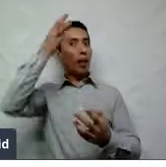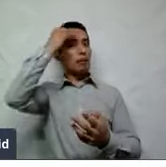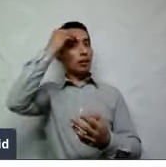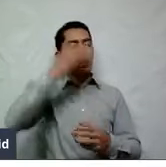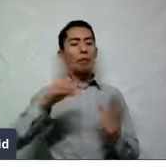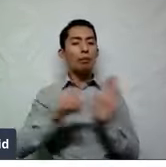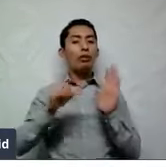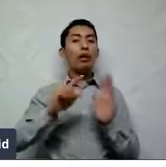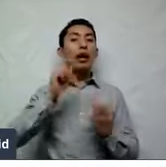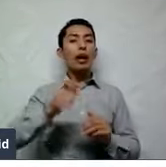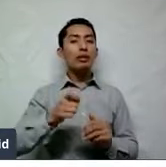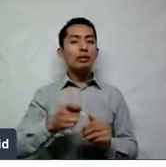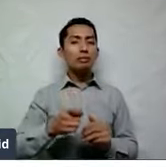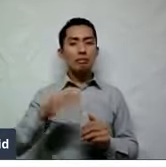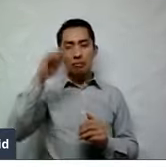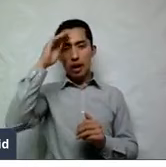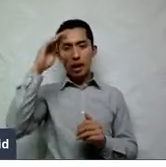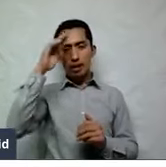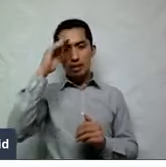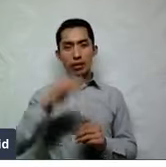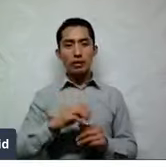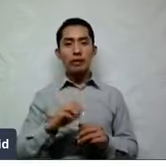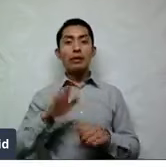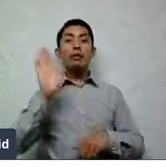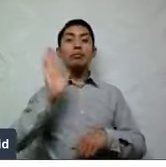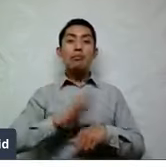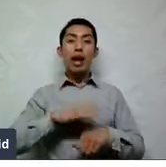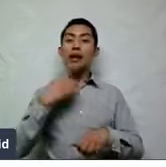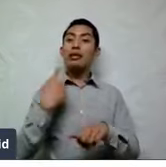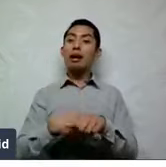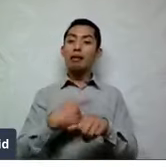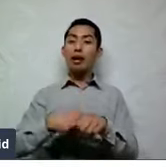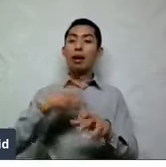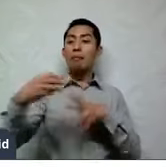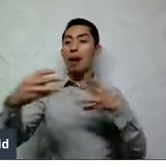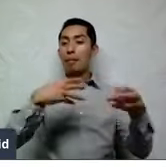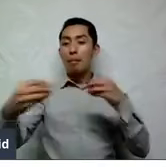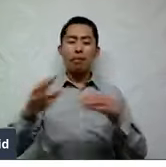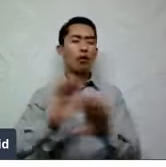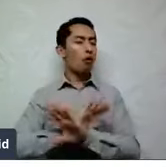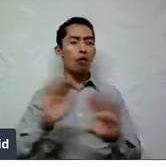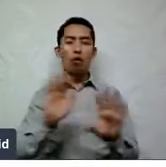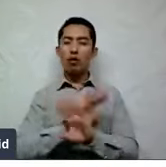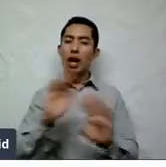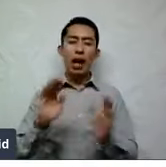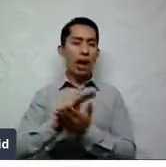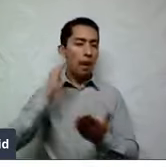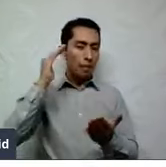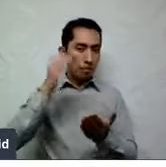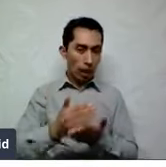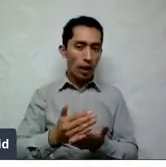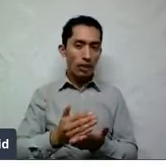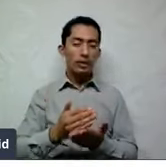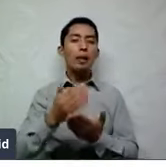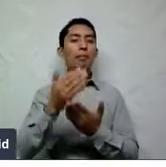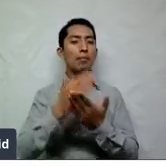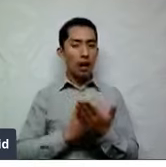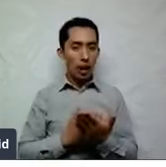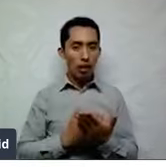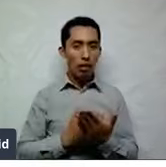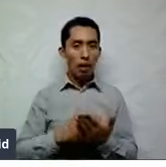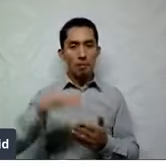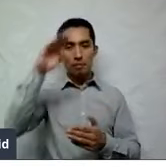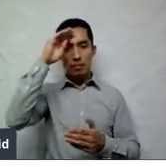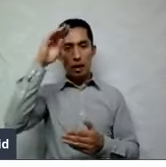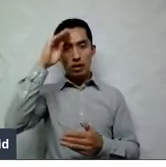no debemos dejar pasar ya más esta contaminación, que no dejemos pasar más ya esta situación de no